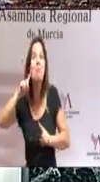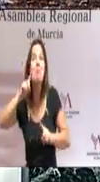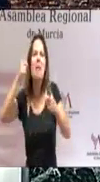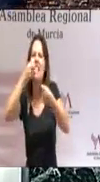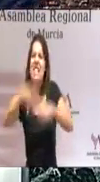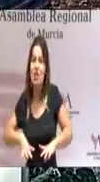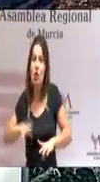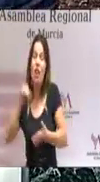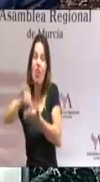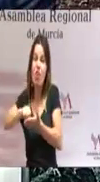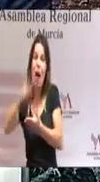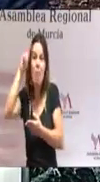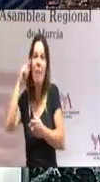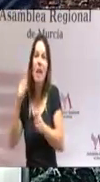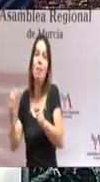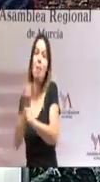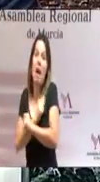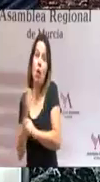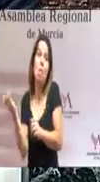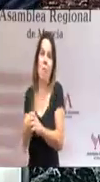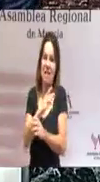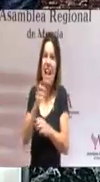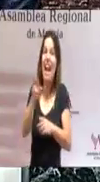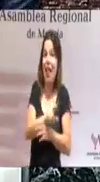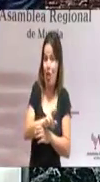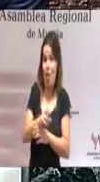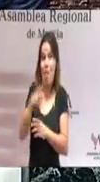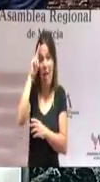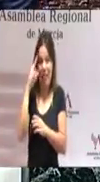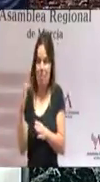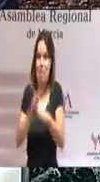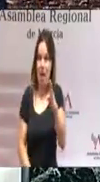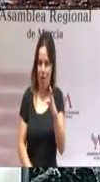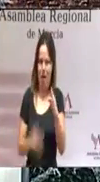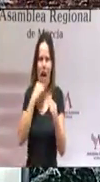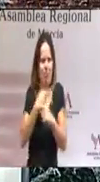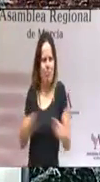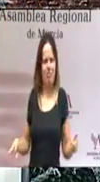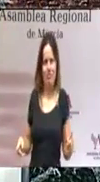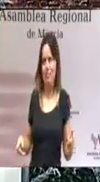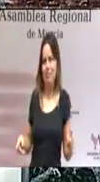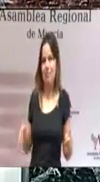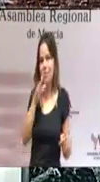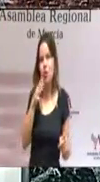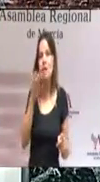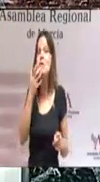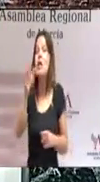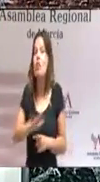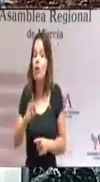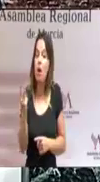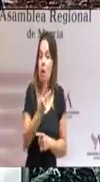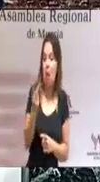en la historia de la ciudad de Madrid hay más paro en Madrid que en toda su región. ¿Alguna diferencia? ¿Algo distinto se estará haciendo en un sitio o en